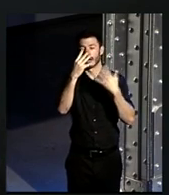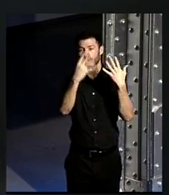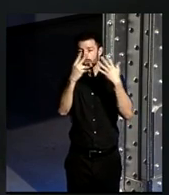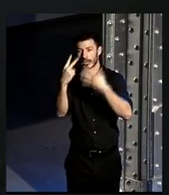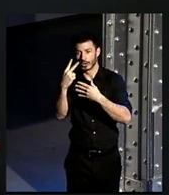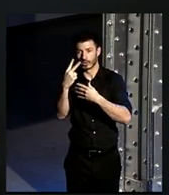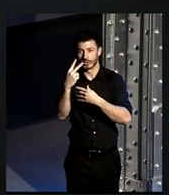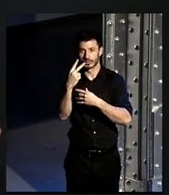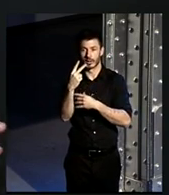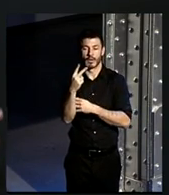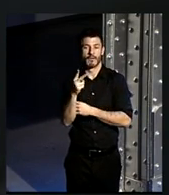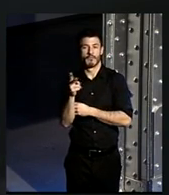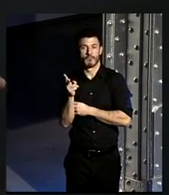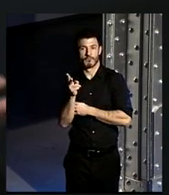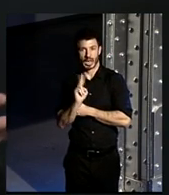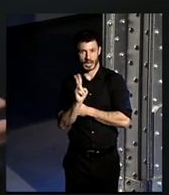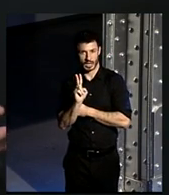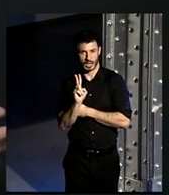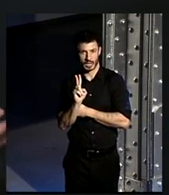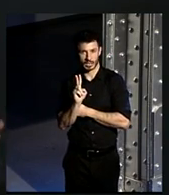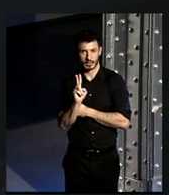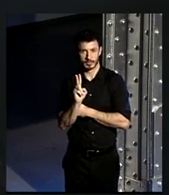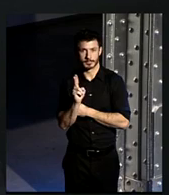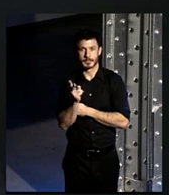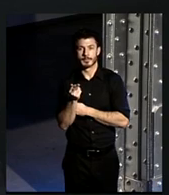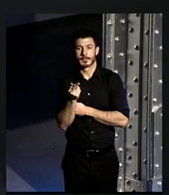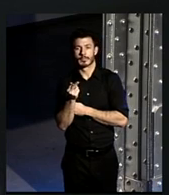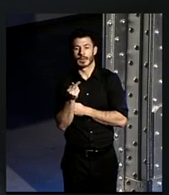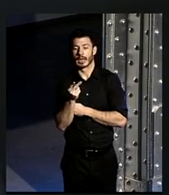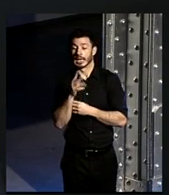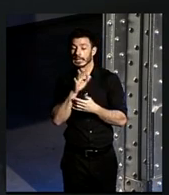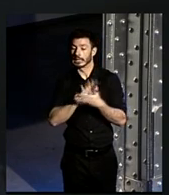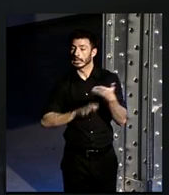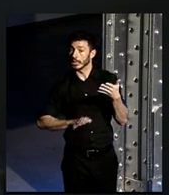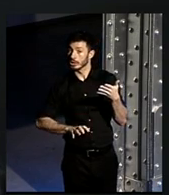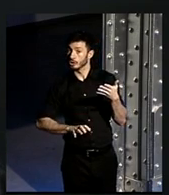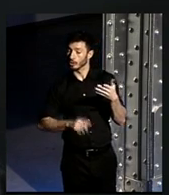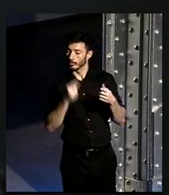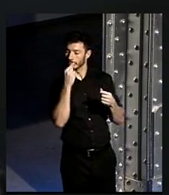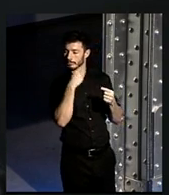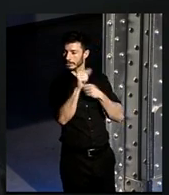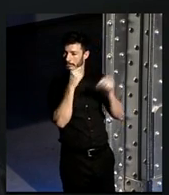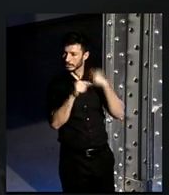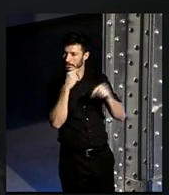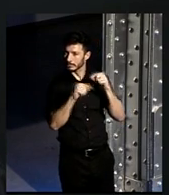Verne corrigió y aumentó un poco el texto de la novela escrita por su